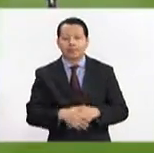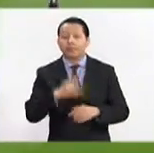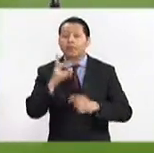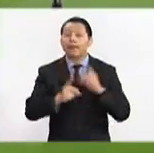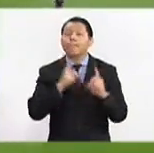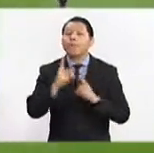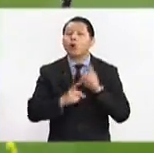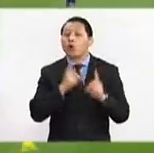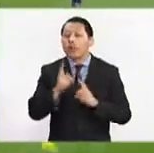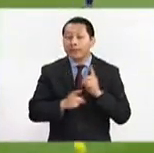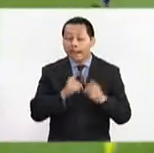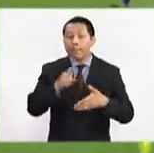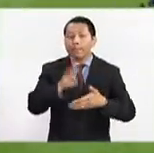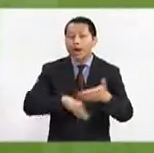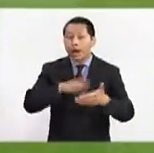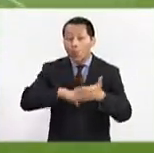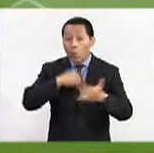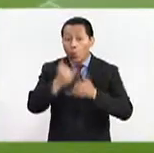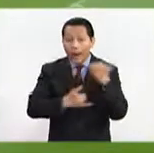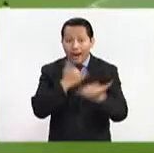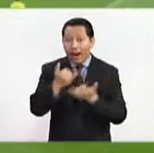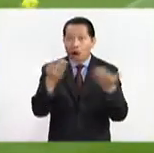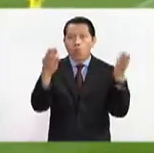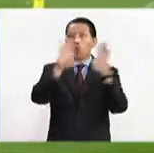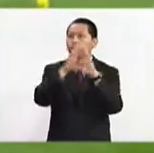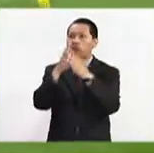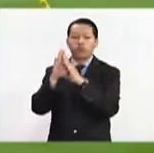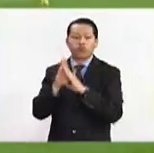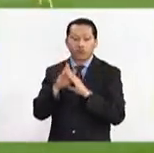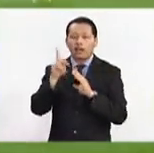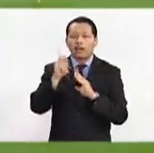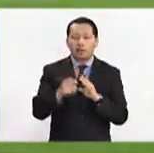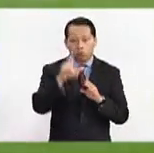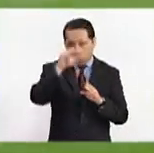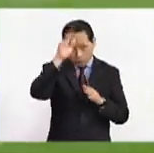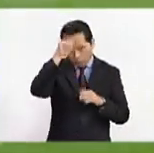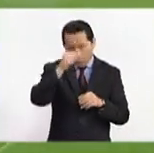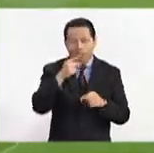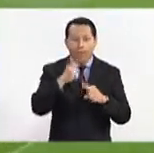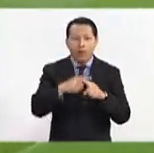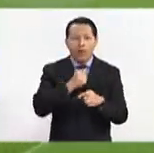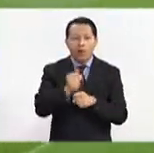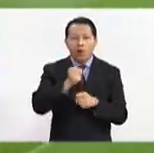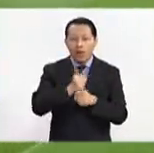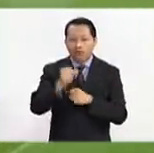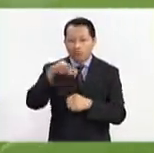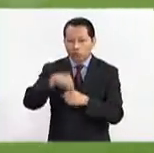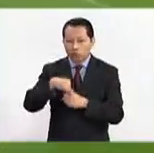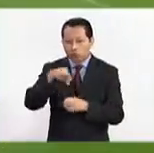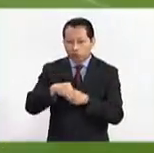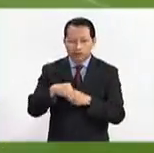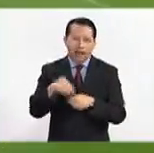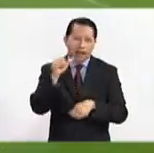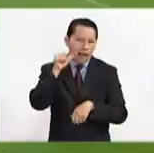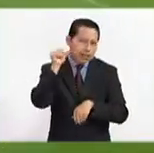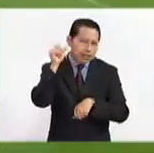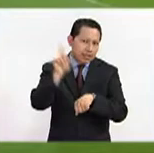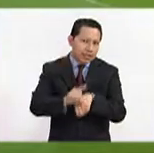los deportes, el Barcelona juega a puerta cerrada en desacuerdo por la violencia en el referéndum del día de